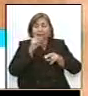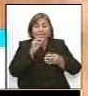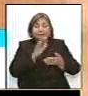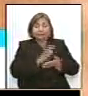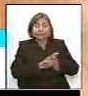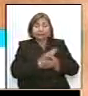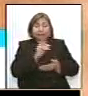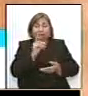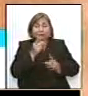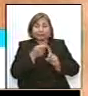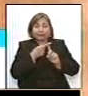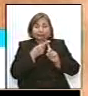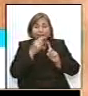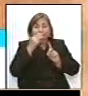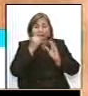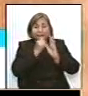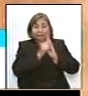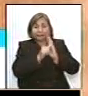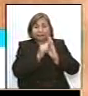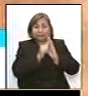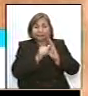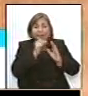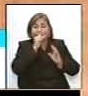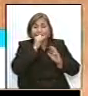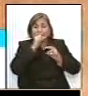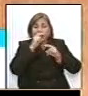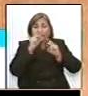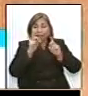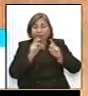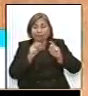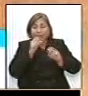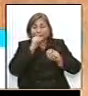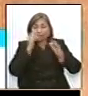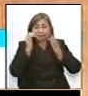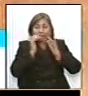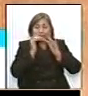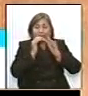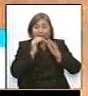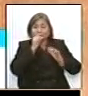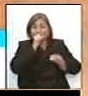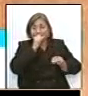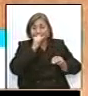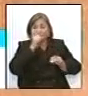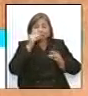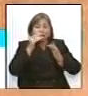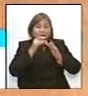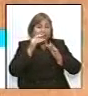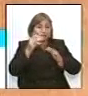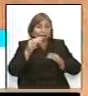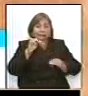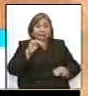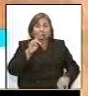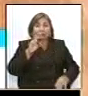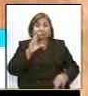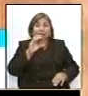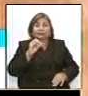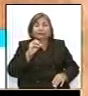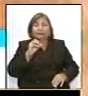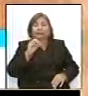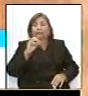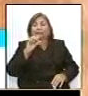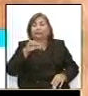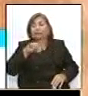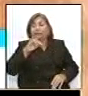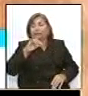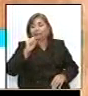el primer punto de agenda de la entrevista que comunica el periodista que va a tener con el señor Gianmarco Quesada es la decisión